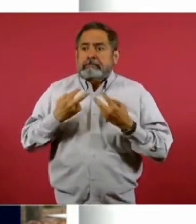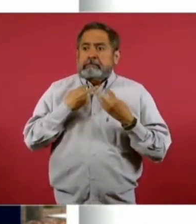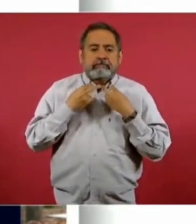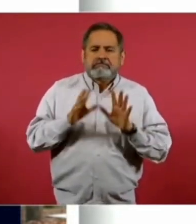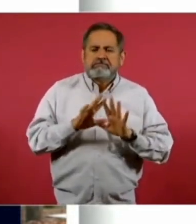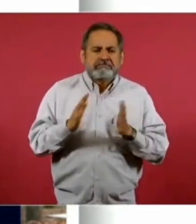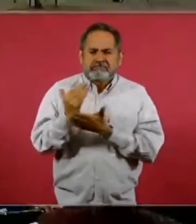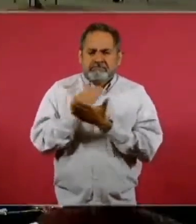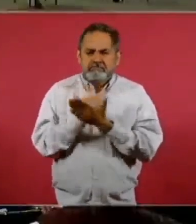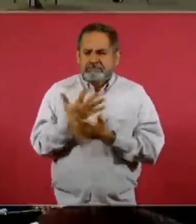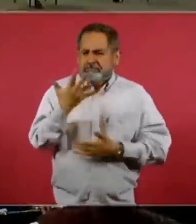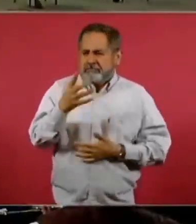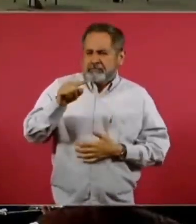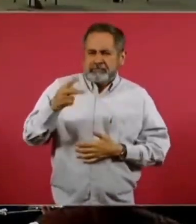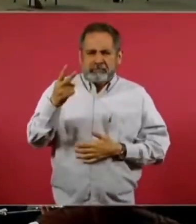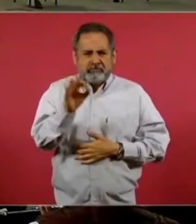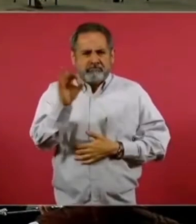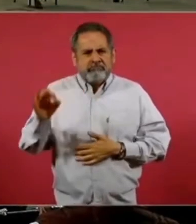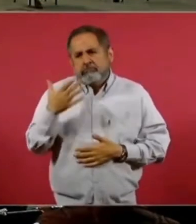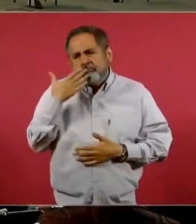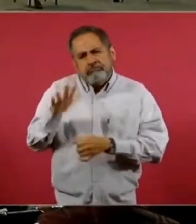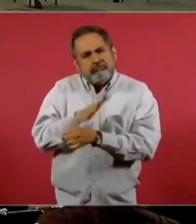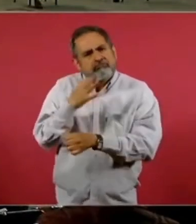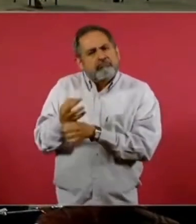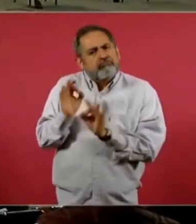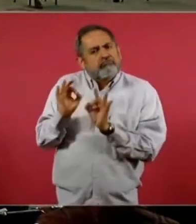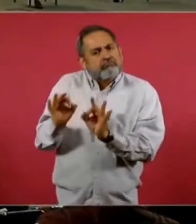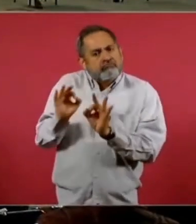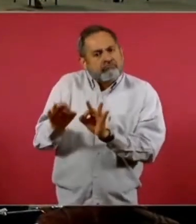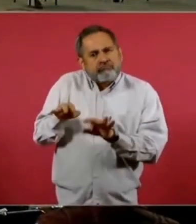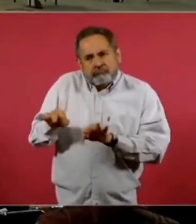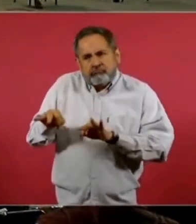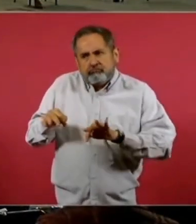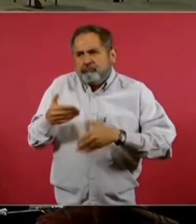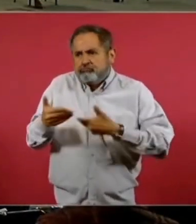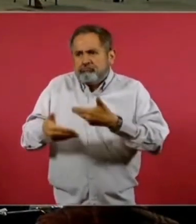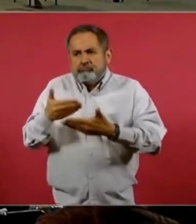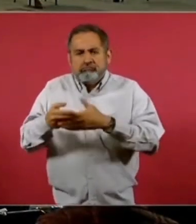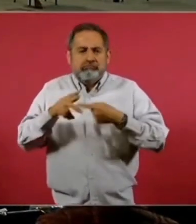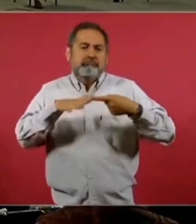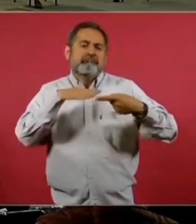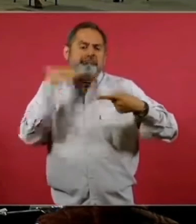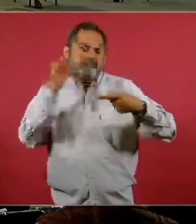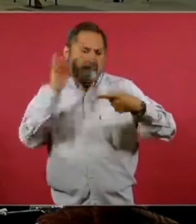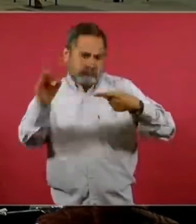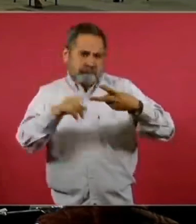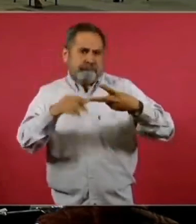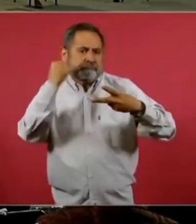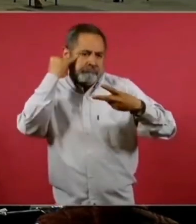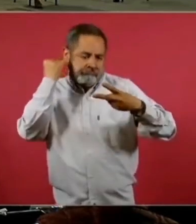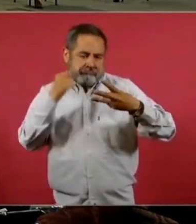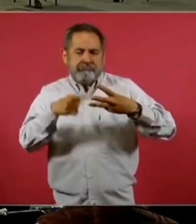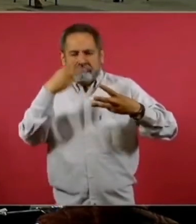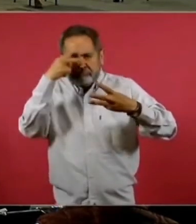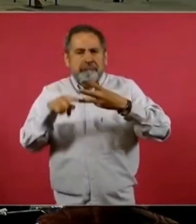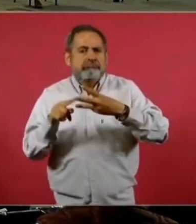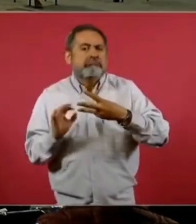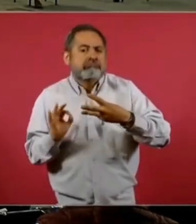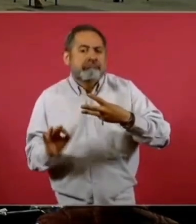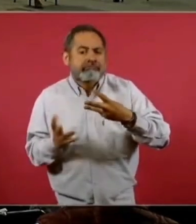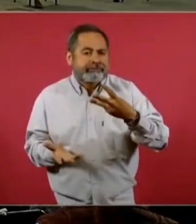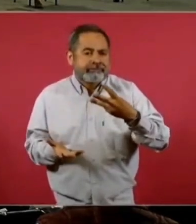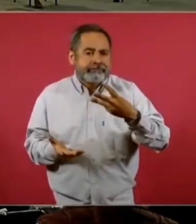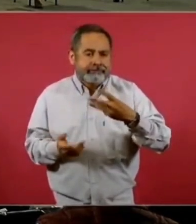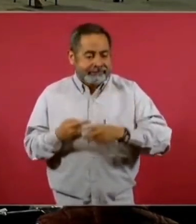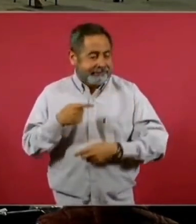con 5.2% de la OCDE, solo por debajo de Alemania y Japón. Miren,